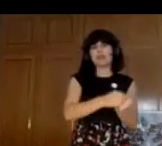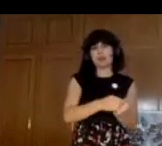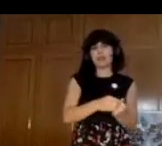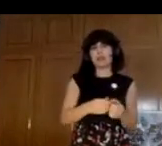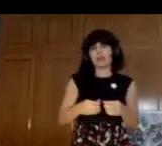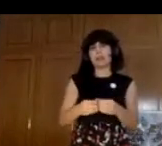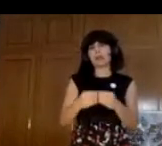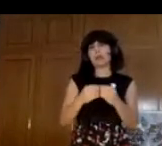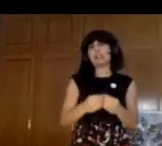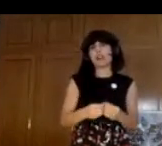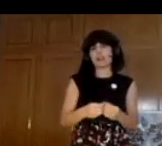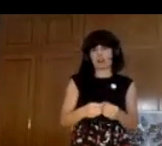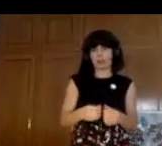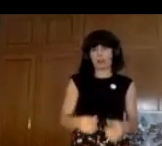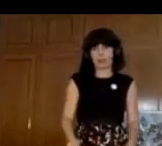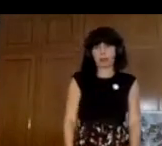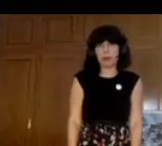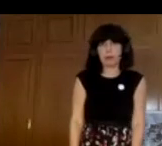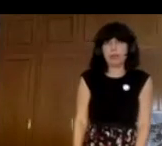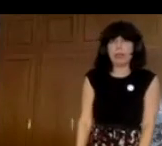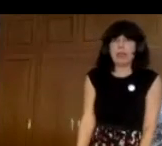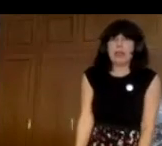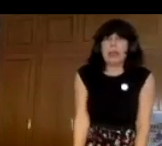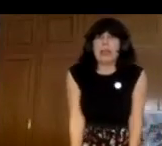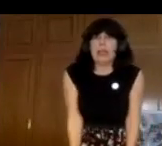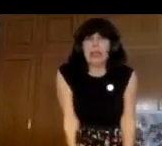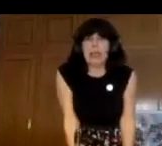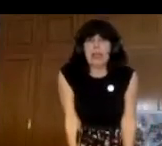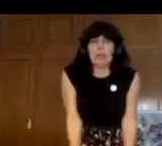un soporte informativo, un emisor de información, ¿de acuerdo?